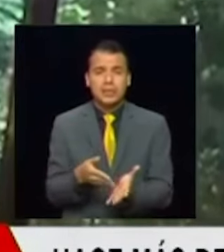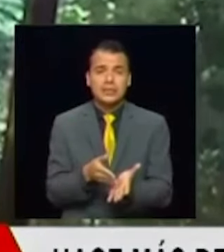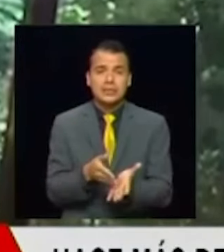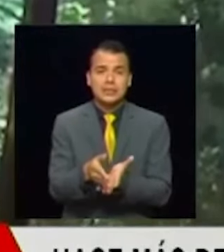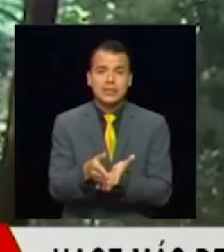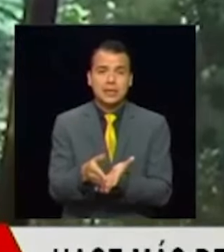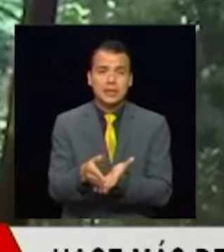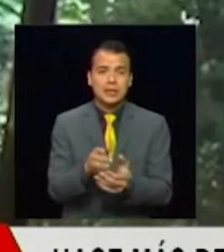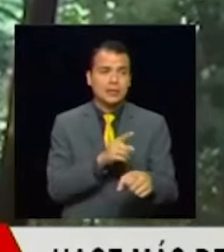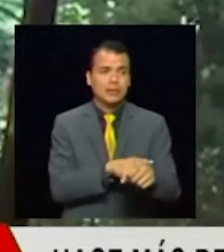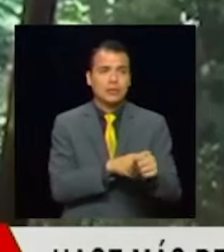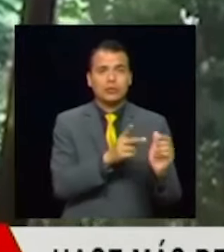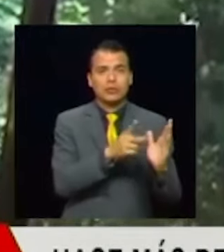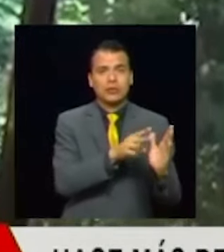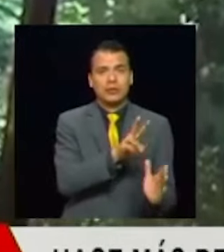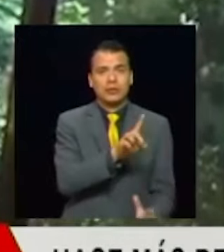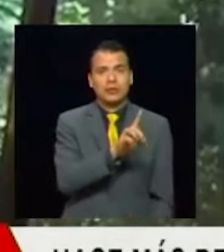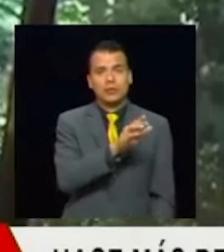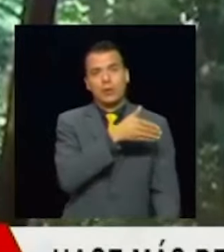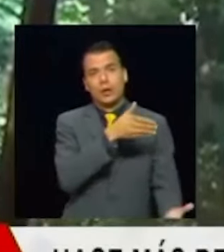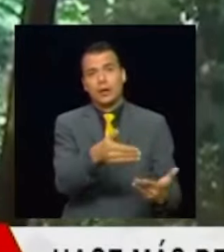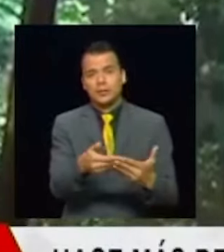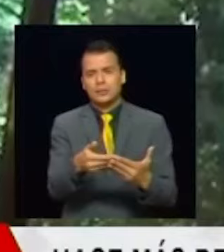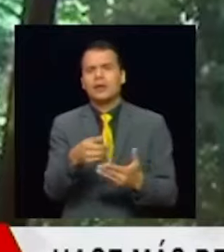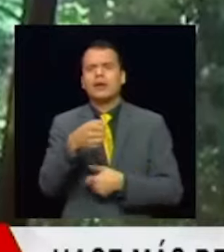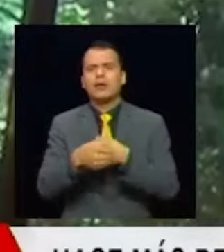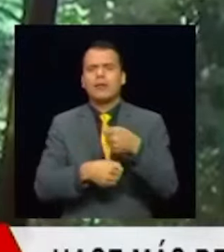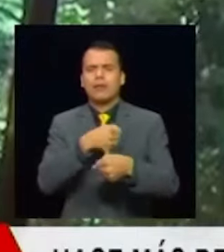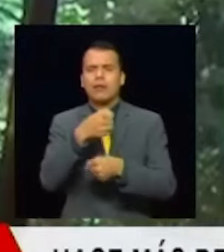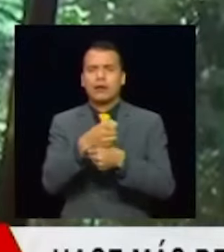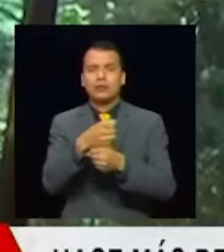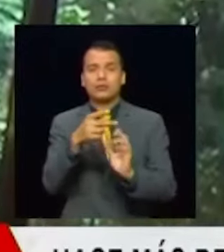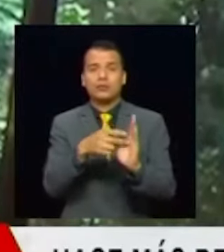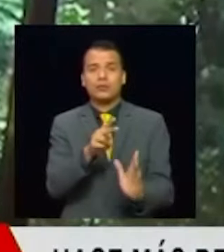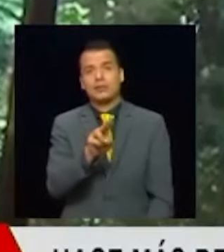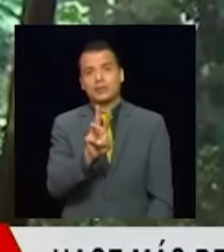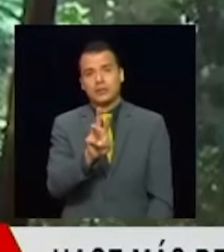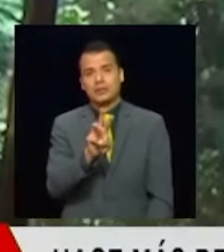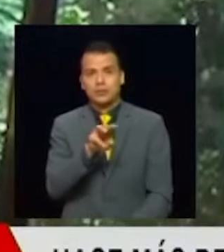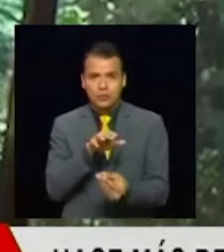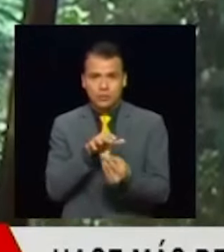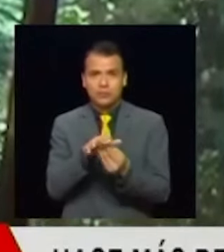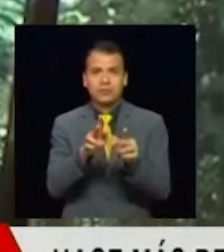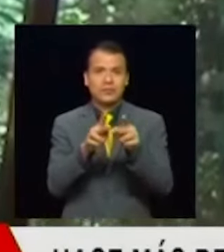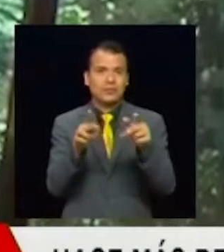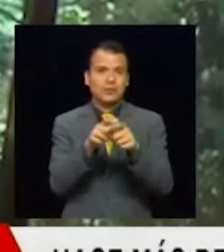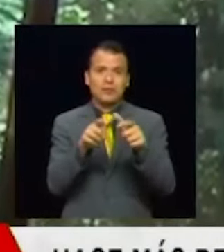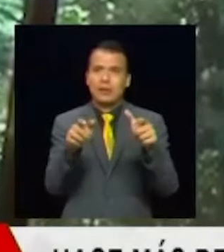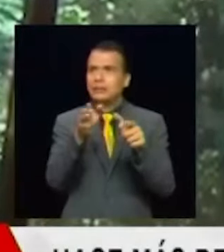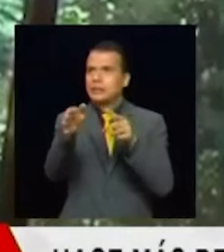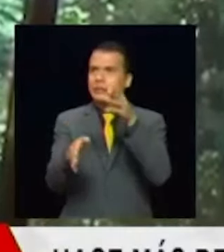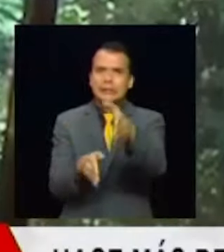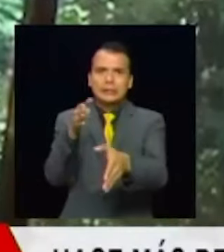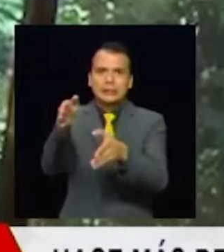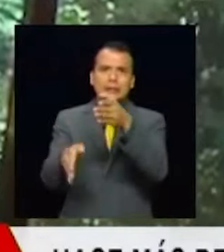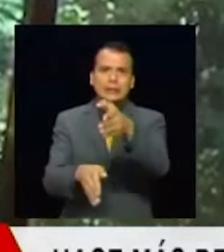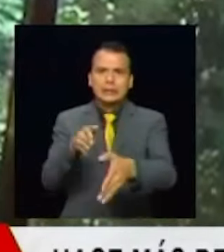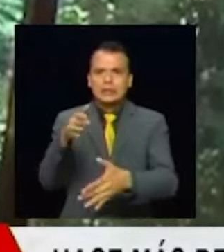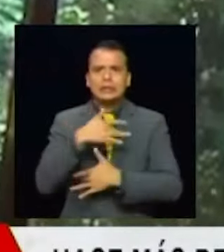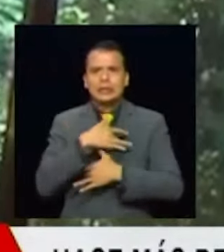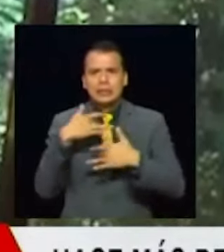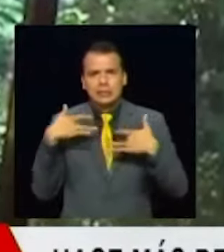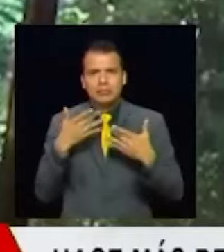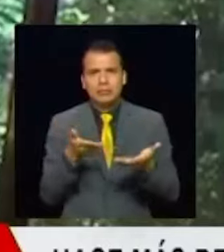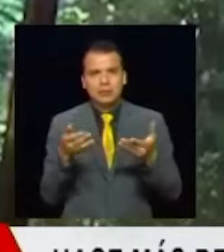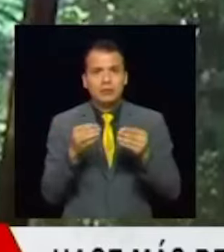los 2-3 años posteriores generando una dinámica de consumo distinta. La inclusión de tecnologías